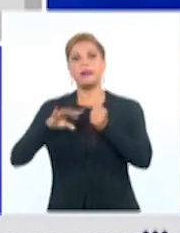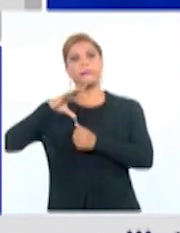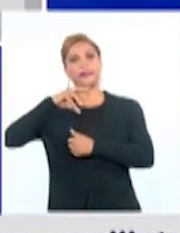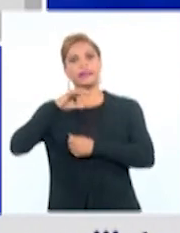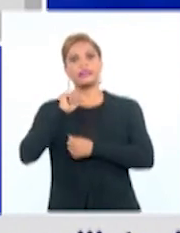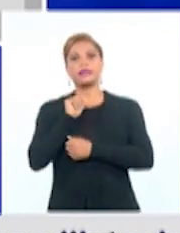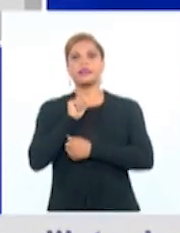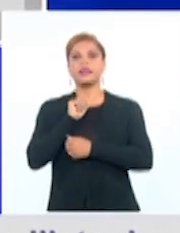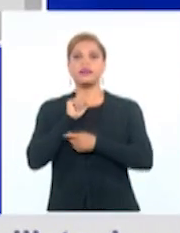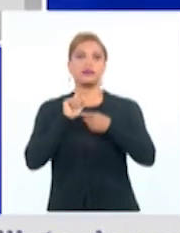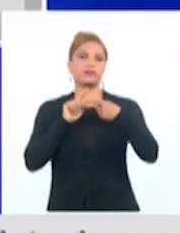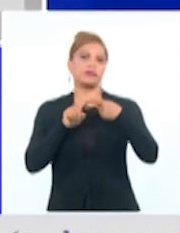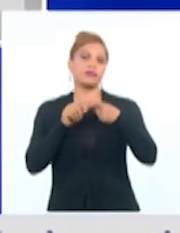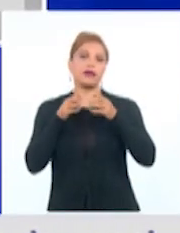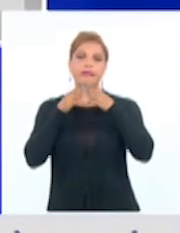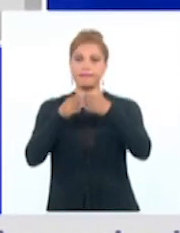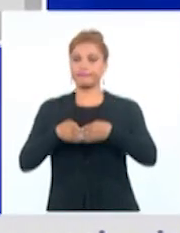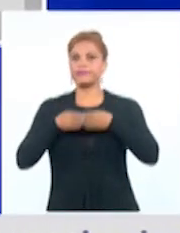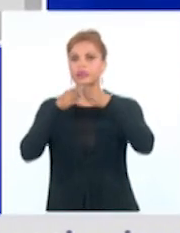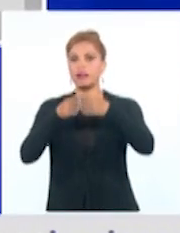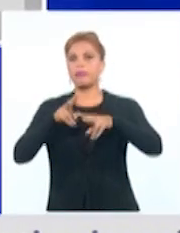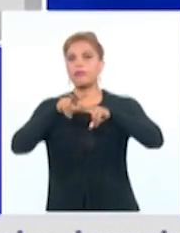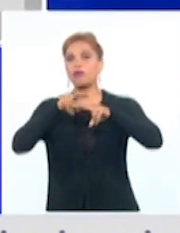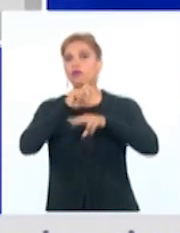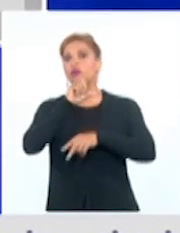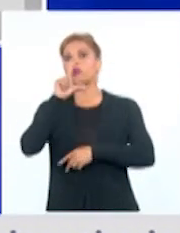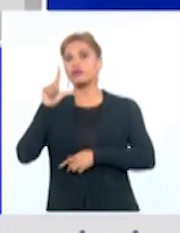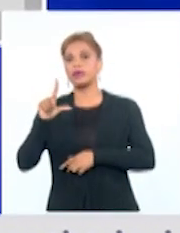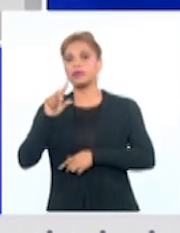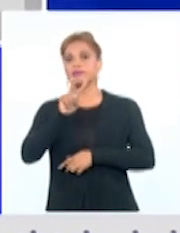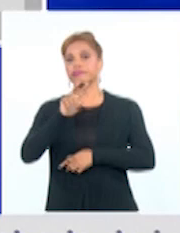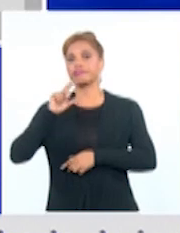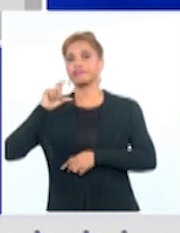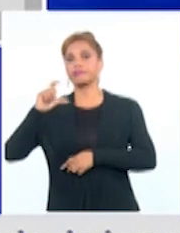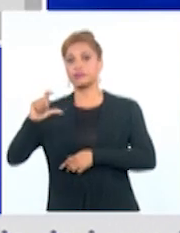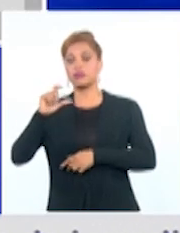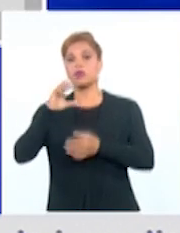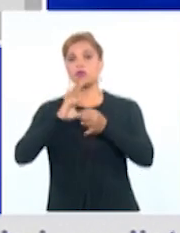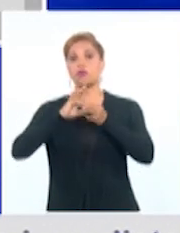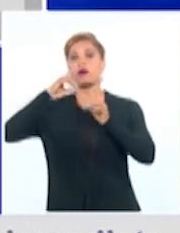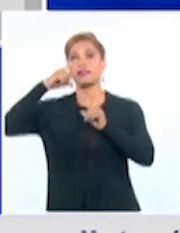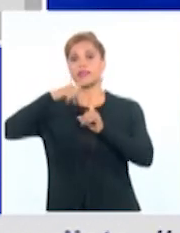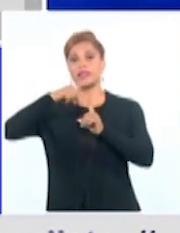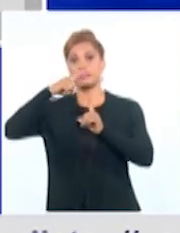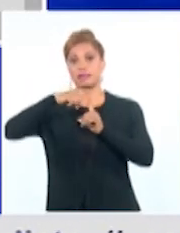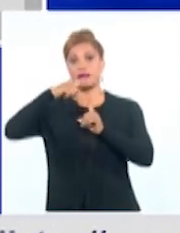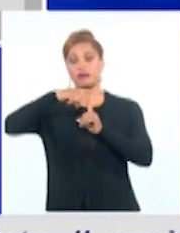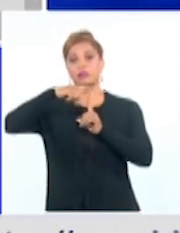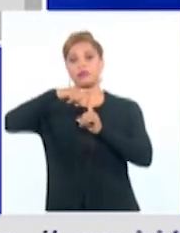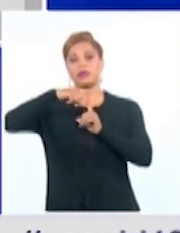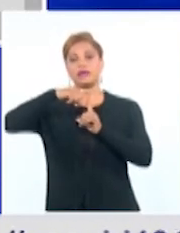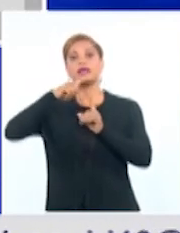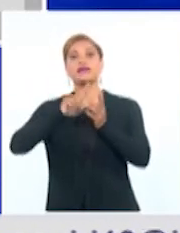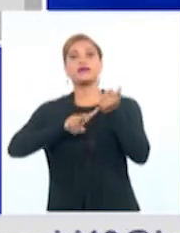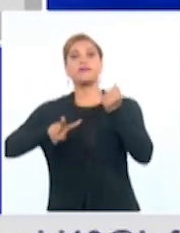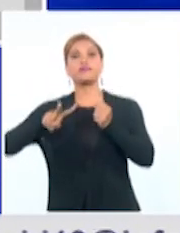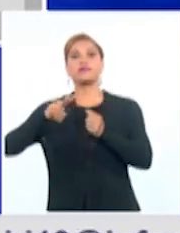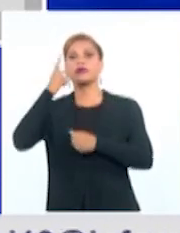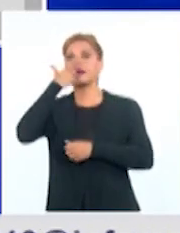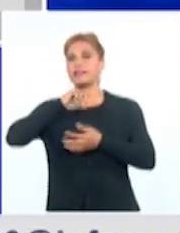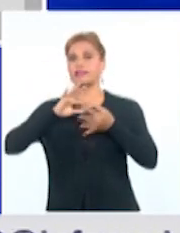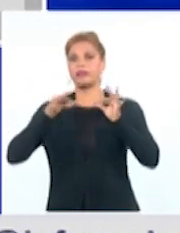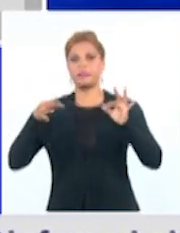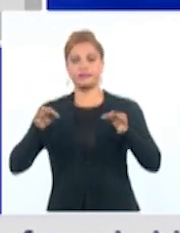Río, Granma, Holguín, Villa Clara, Guantánamo y la provincia de Artemisa. Es